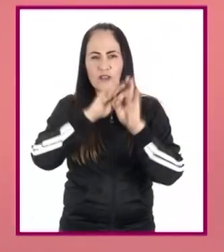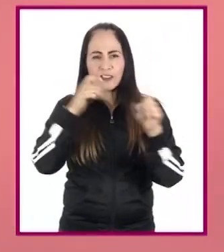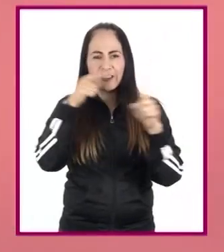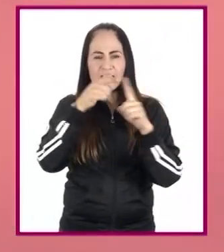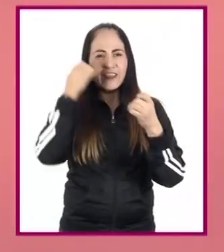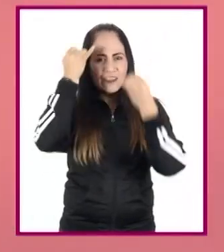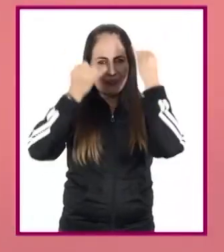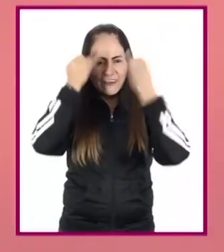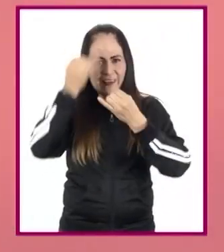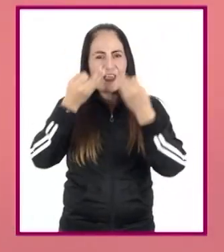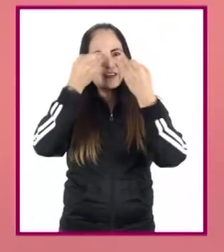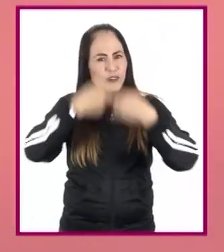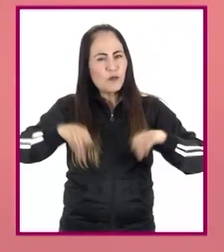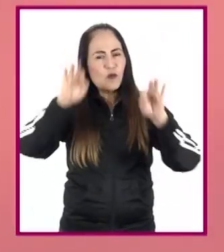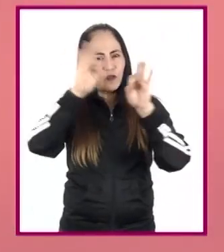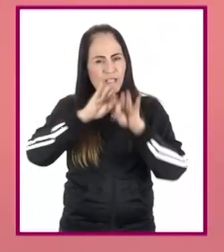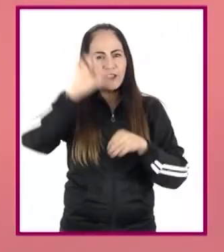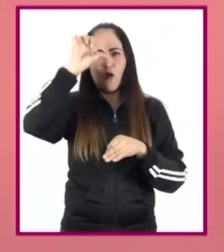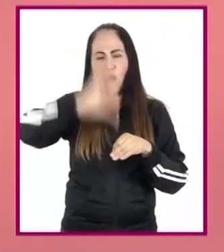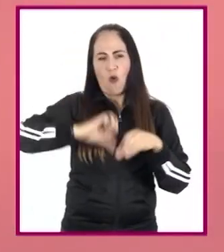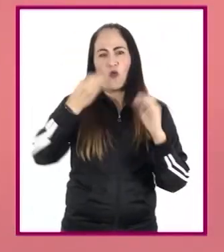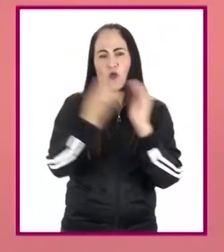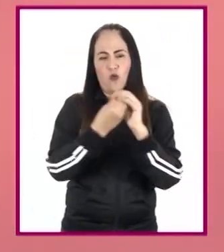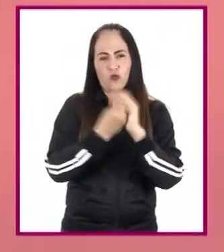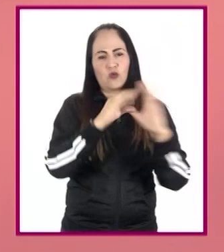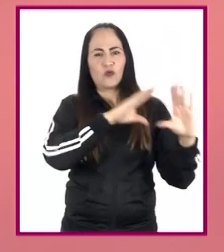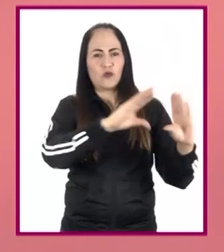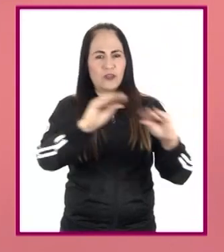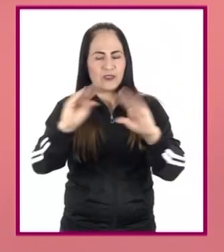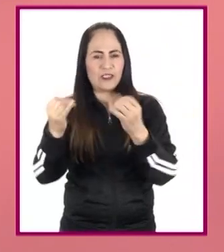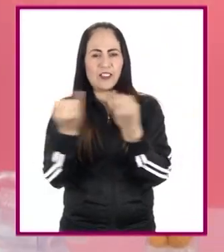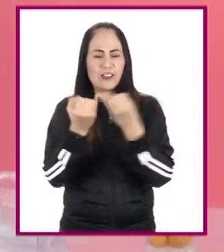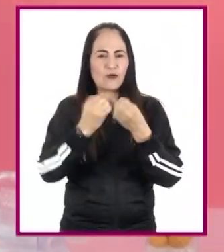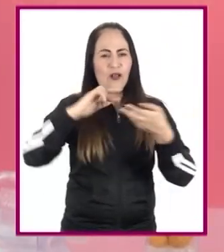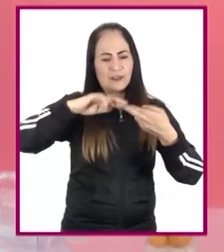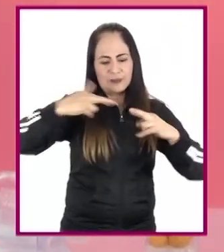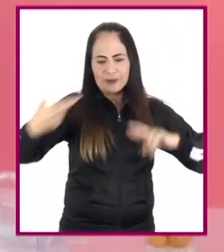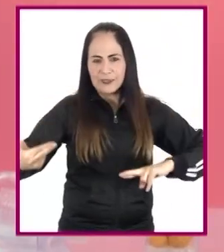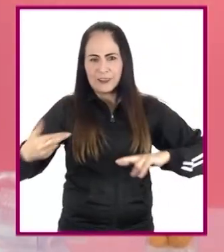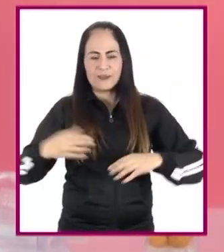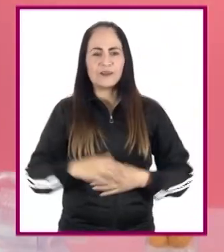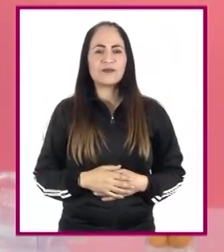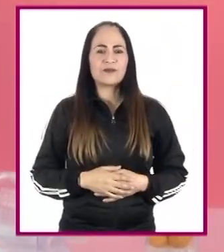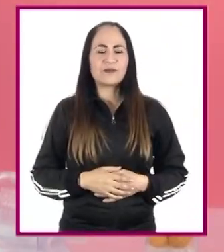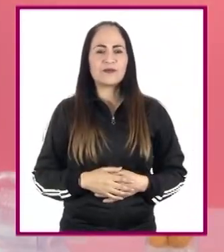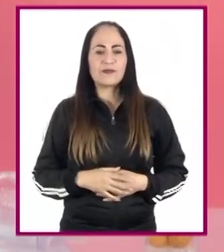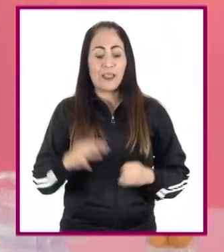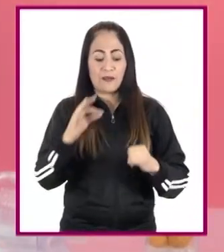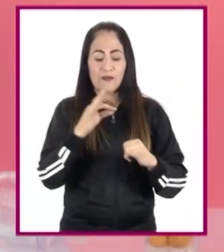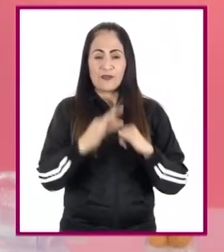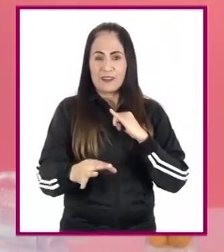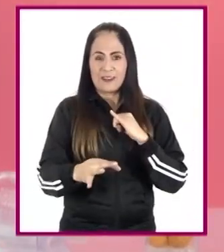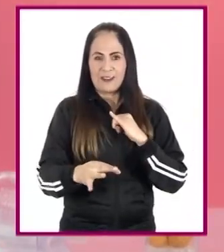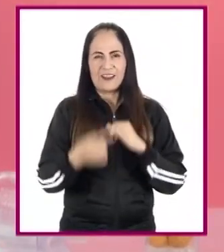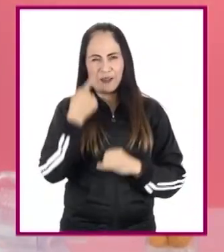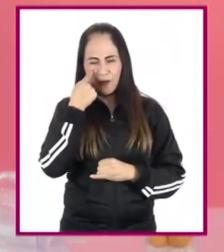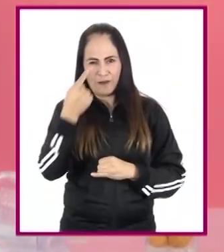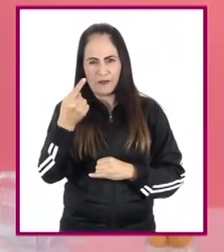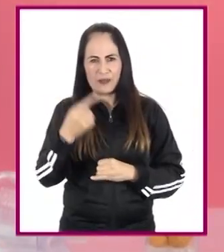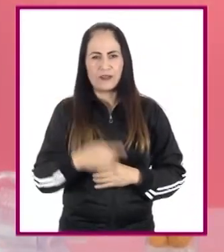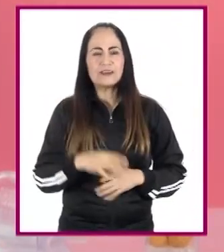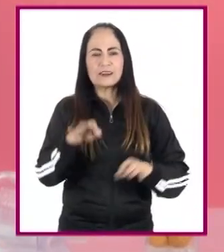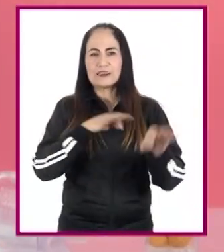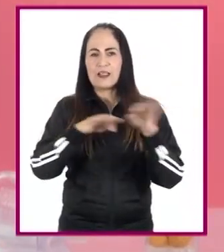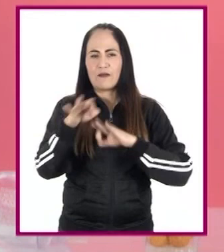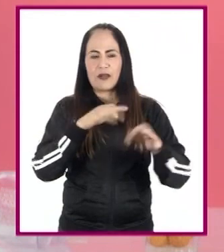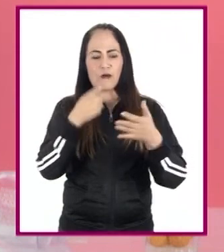ideas principales tratadas en la sesión y las relaciones entre ellas. Para finalizar, observen el siguiente esquema sobre el trabajo